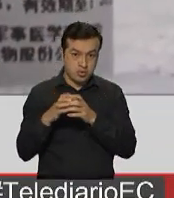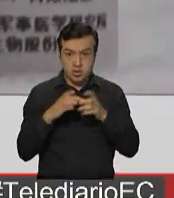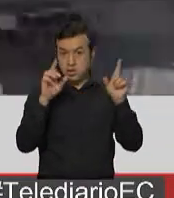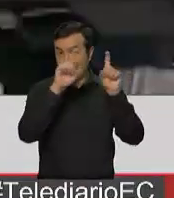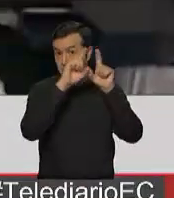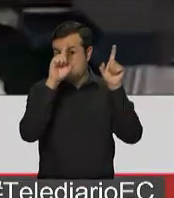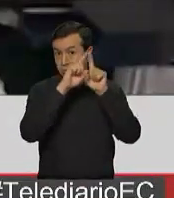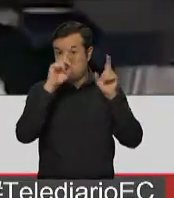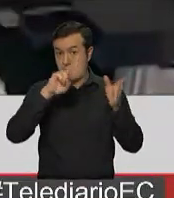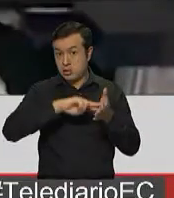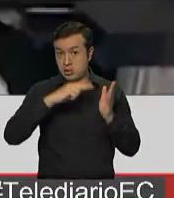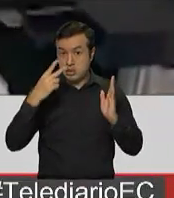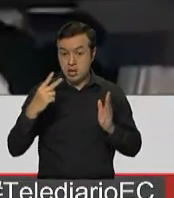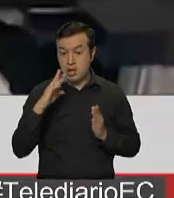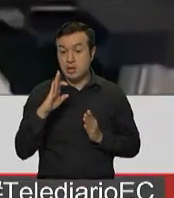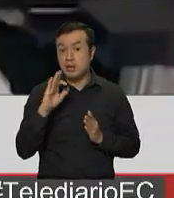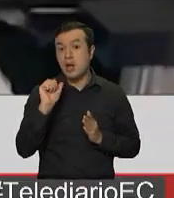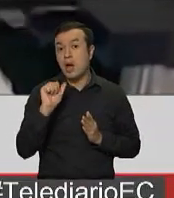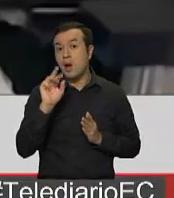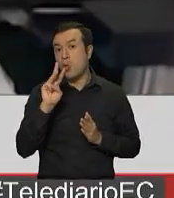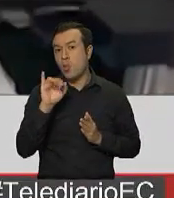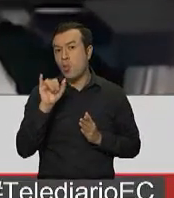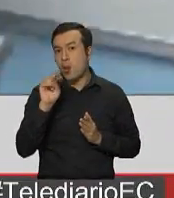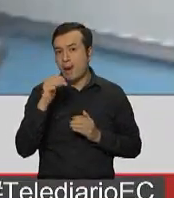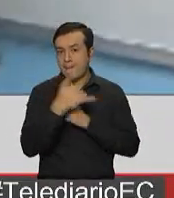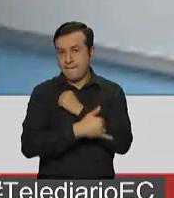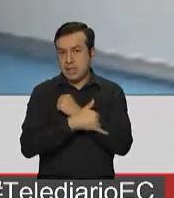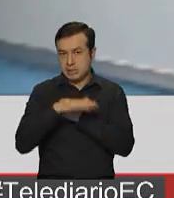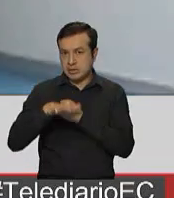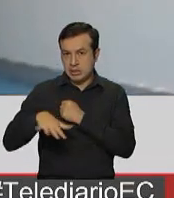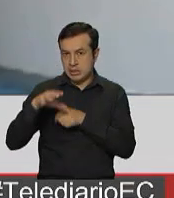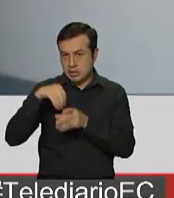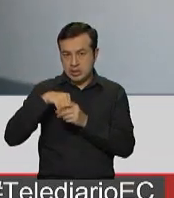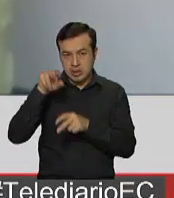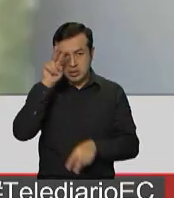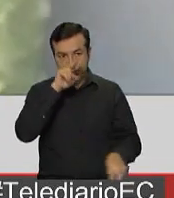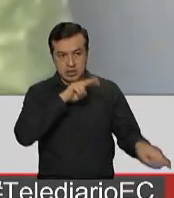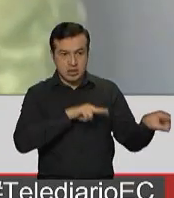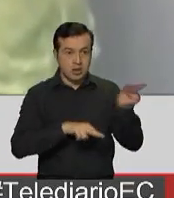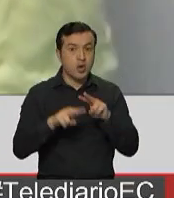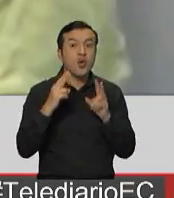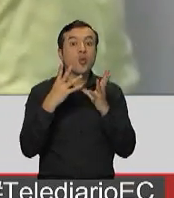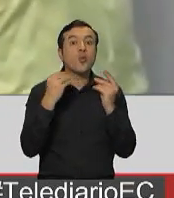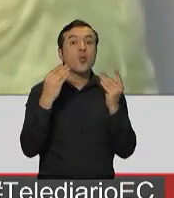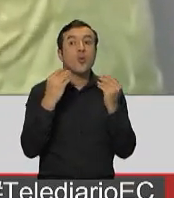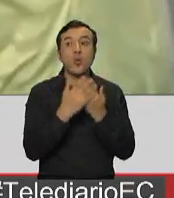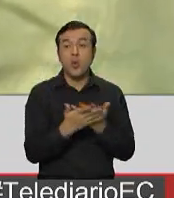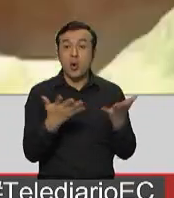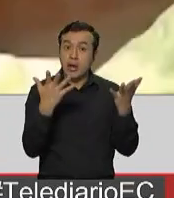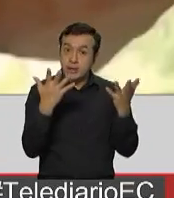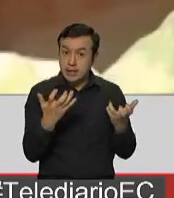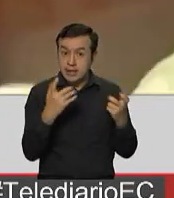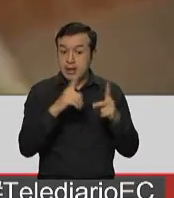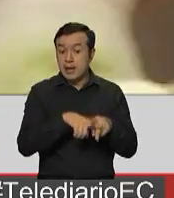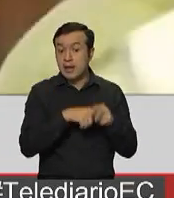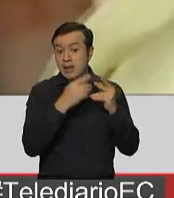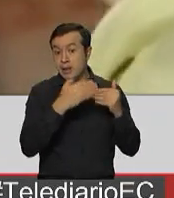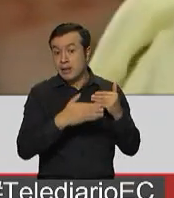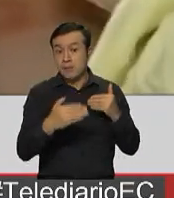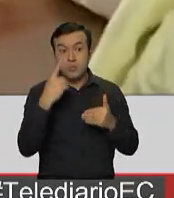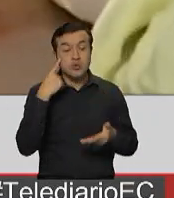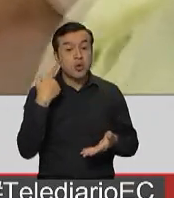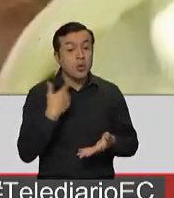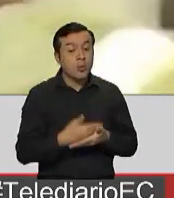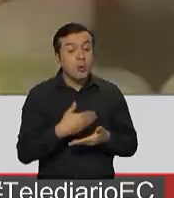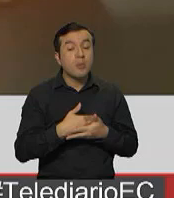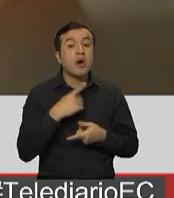de biotecnología de Taiwán están desarrollando vacunas contra el COVID-19, la mayoría de las cuales espera que entren en la fase de ensayos clínicos